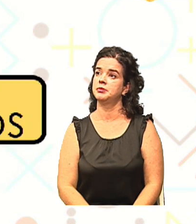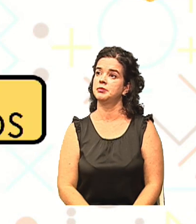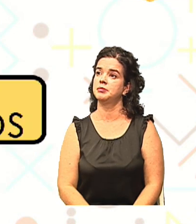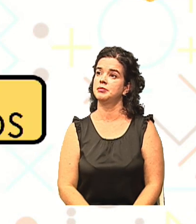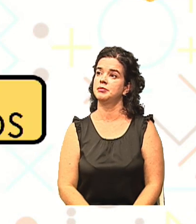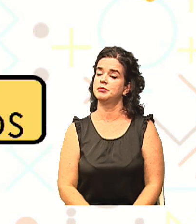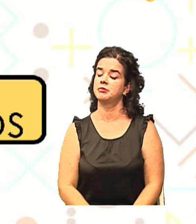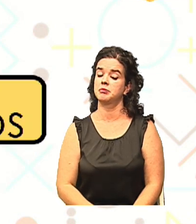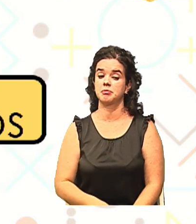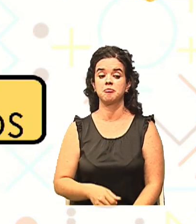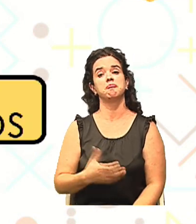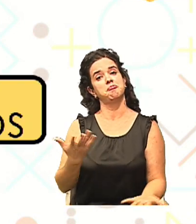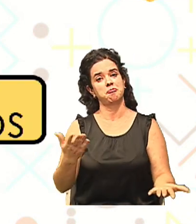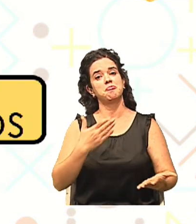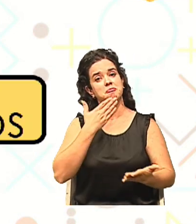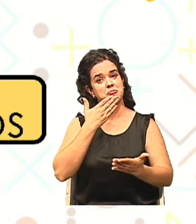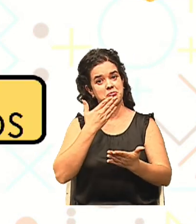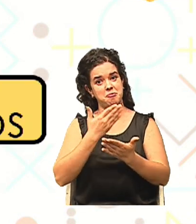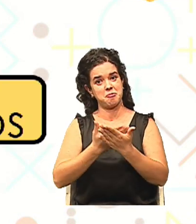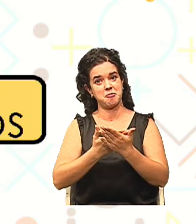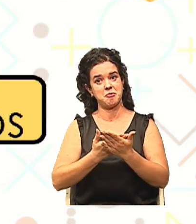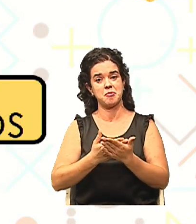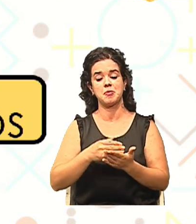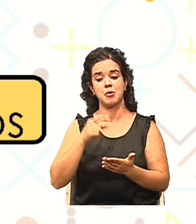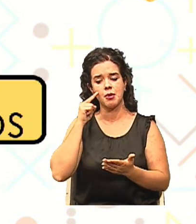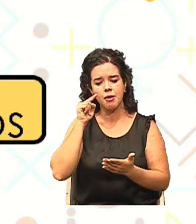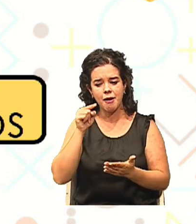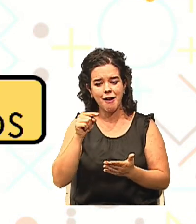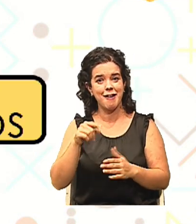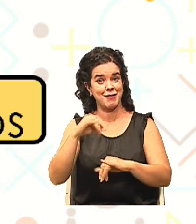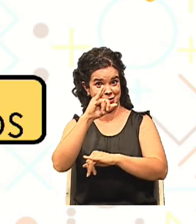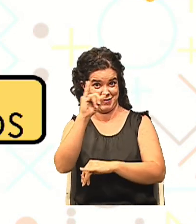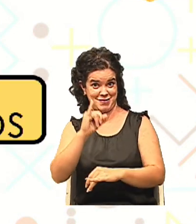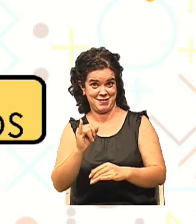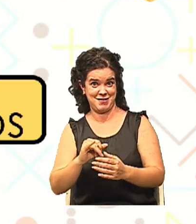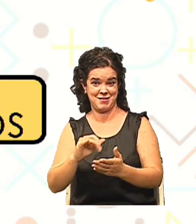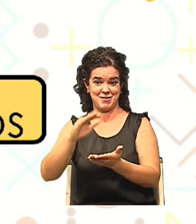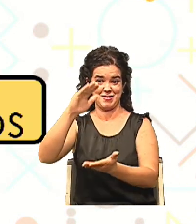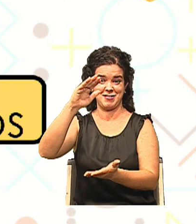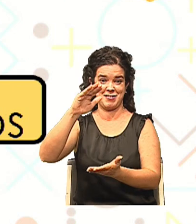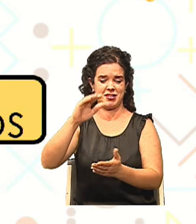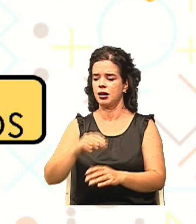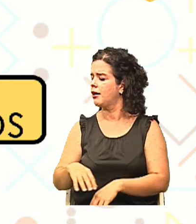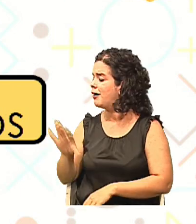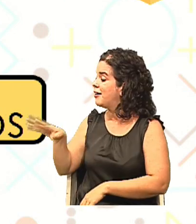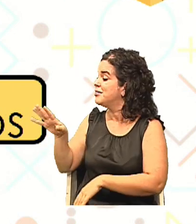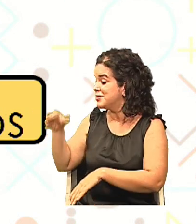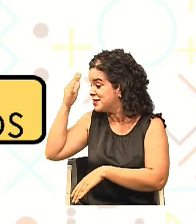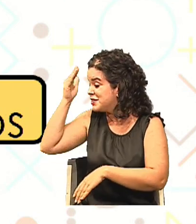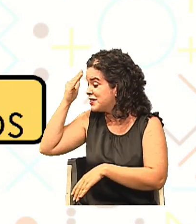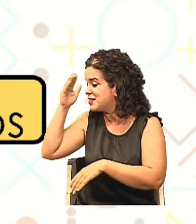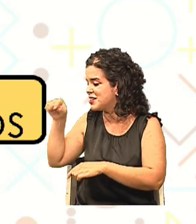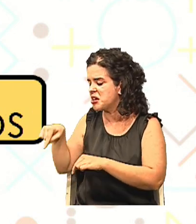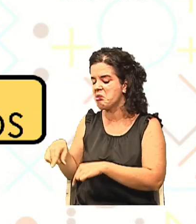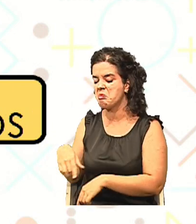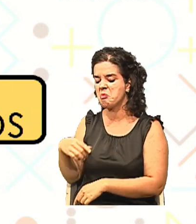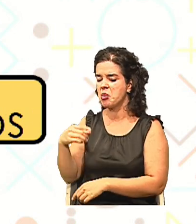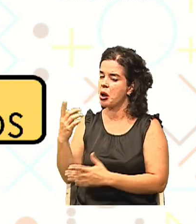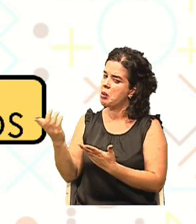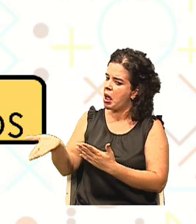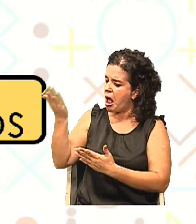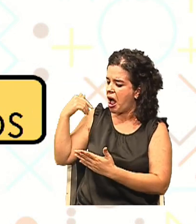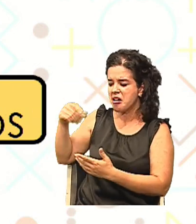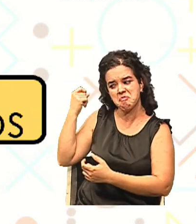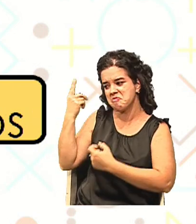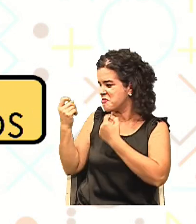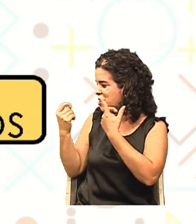Fue bonito encontrar la imagen para el cartel, ¿cierto? Profe, ¿sabe qué fue lo más bonito? Que aunque no entendía,